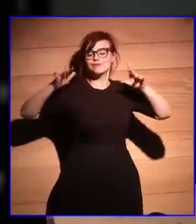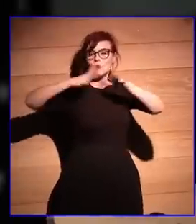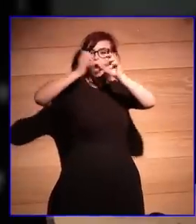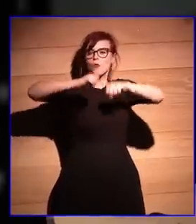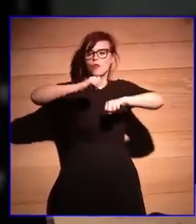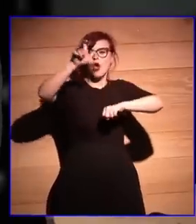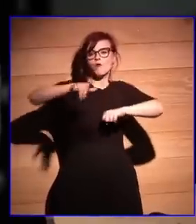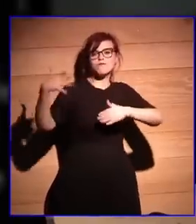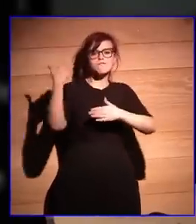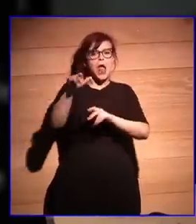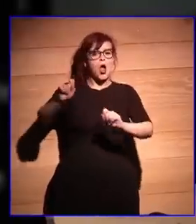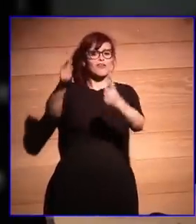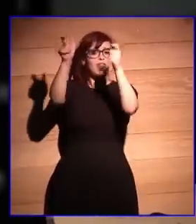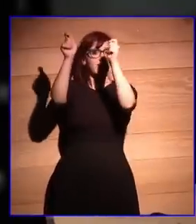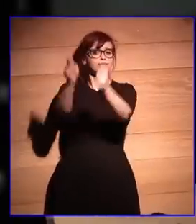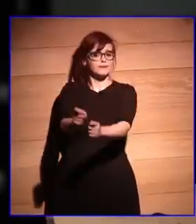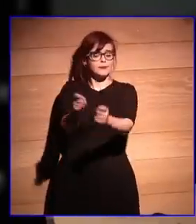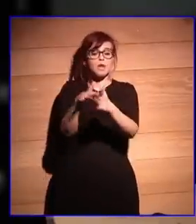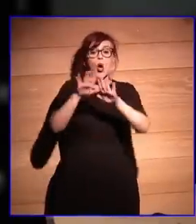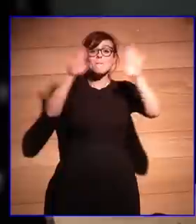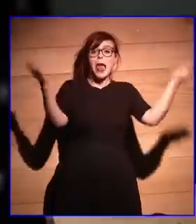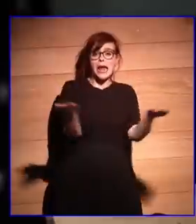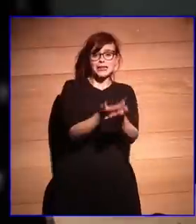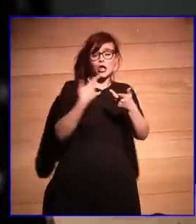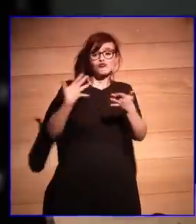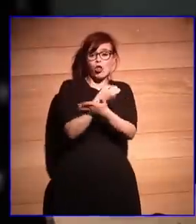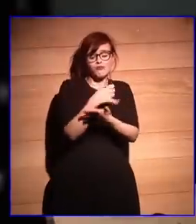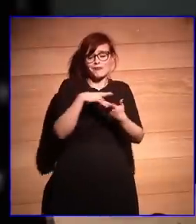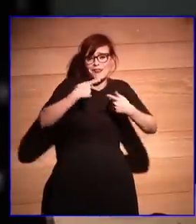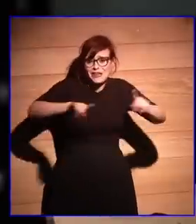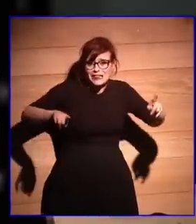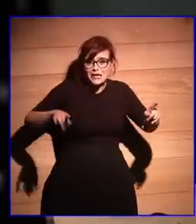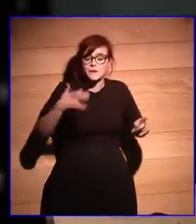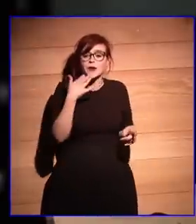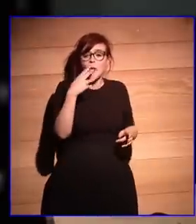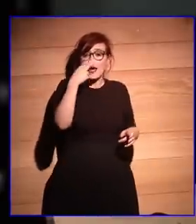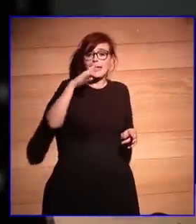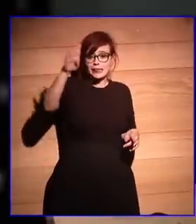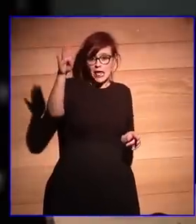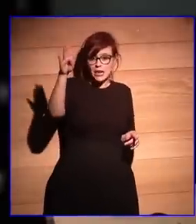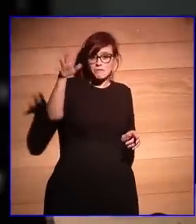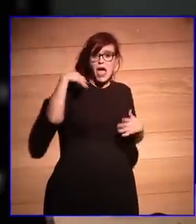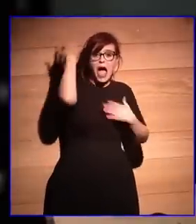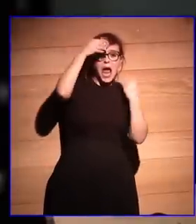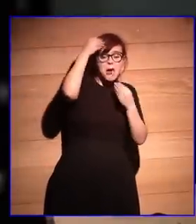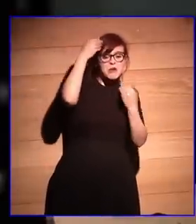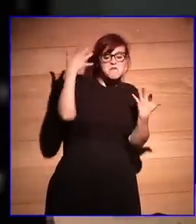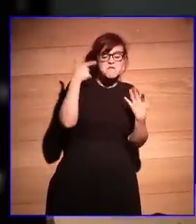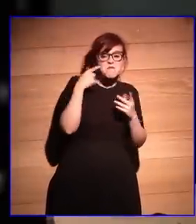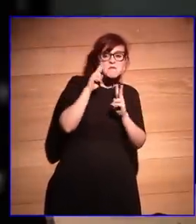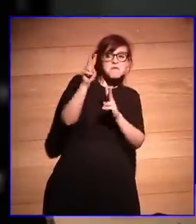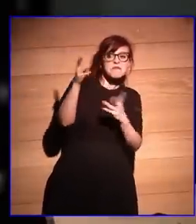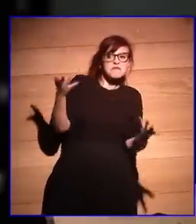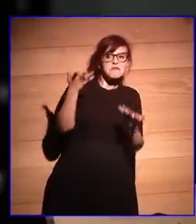que por otro lado no afecta a todo el planeta. Por ejemplo, la figura de Hitler en el mundo árabe no se ve del modo que